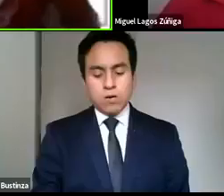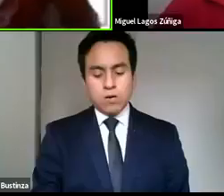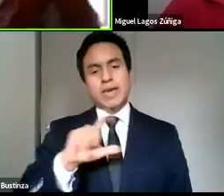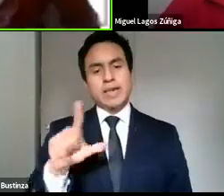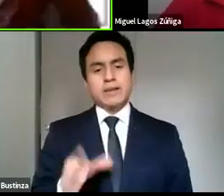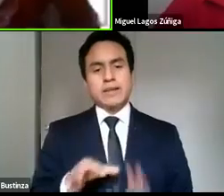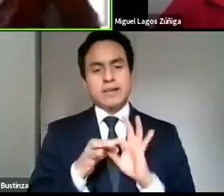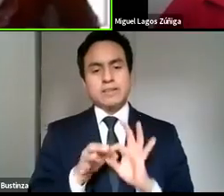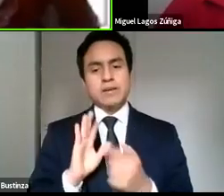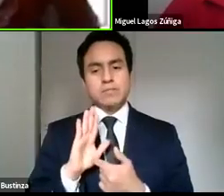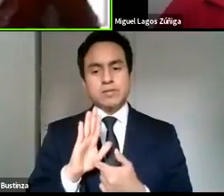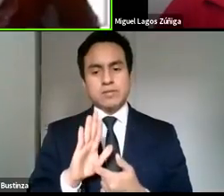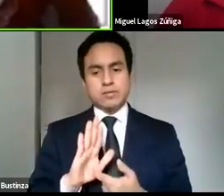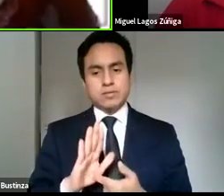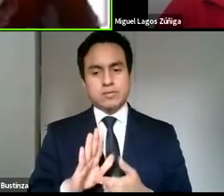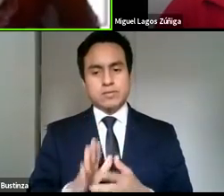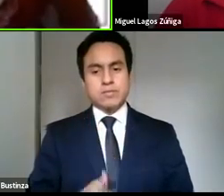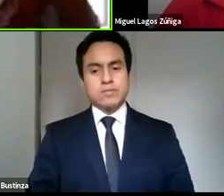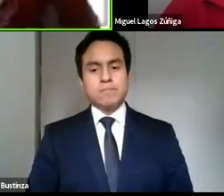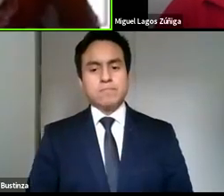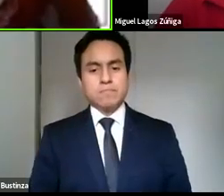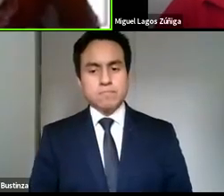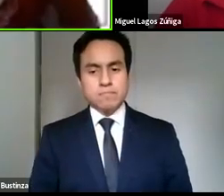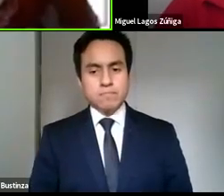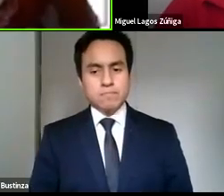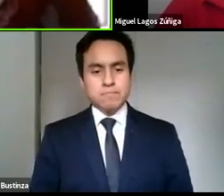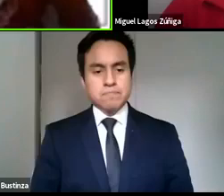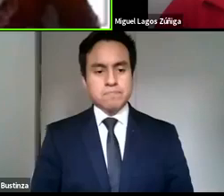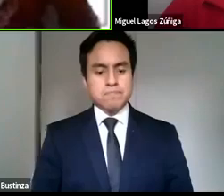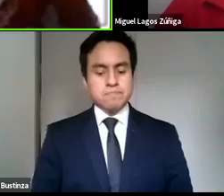tu presentación. Quedó muy